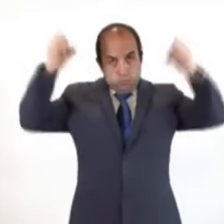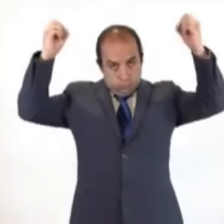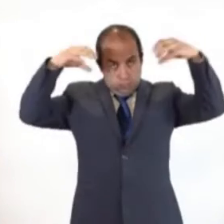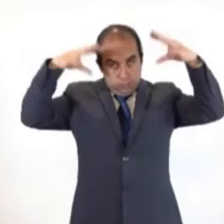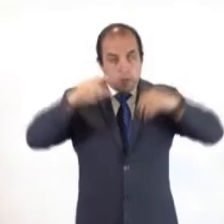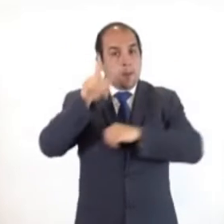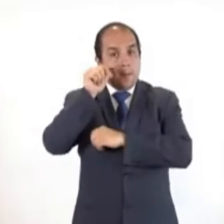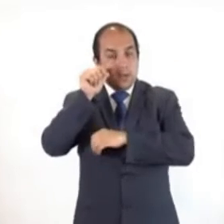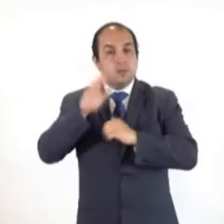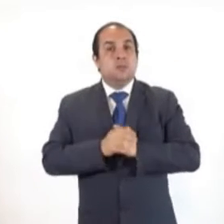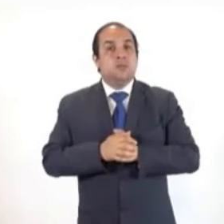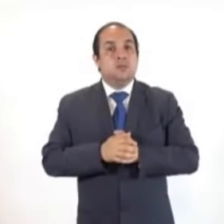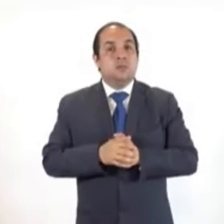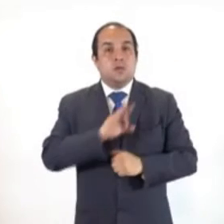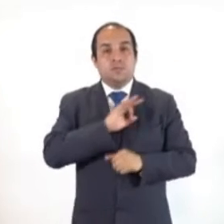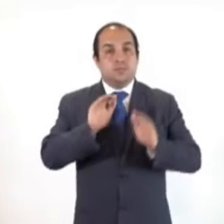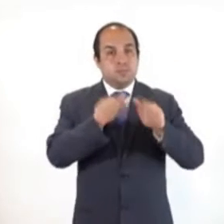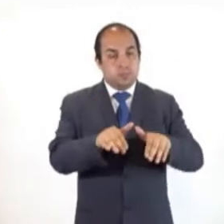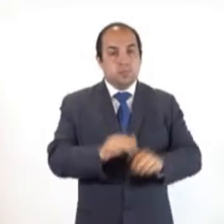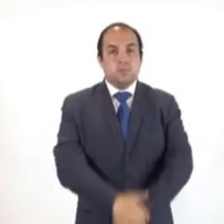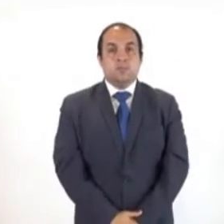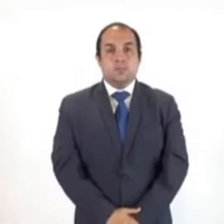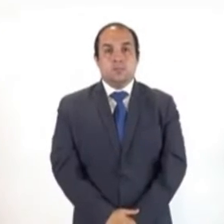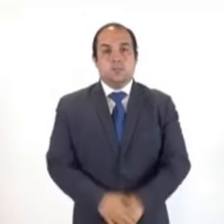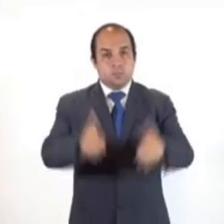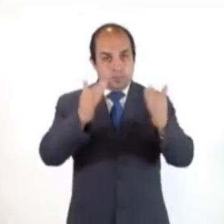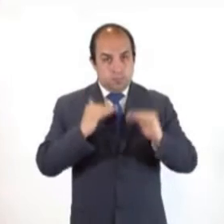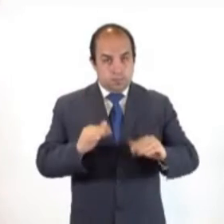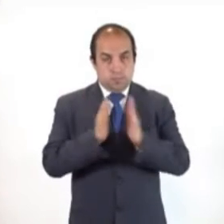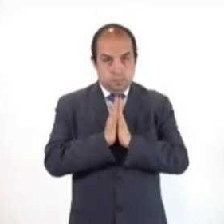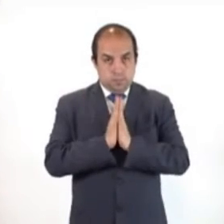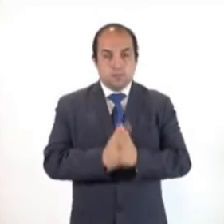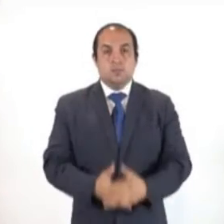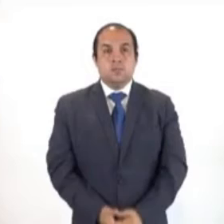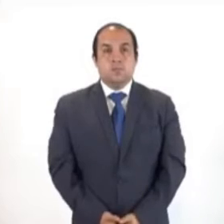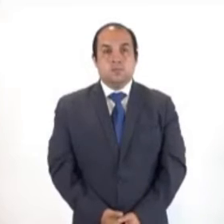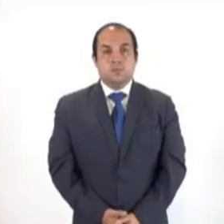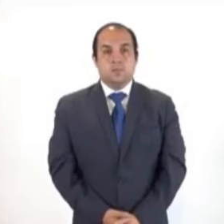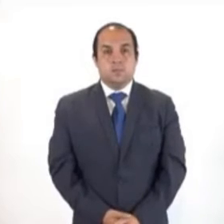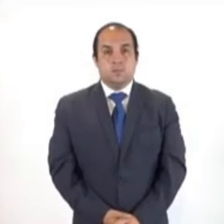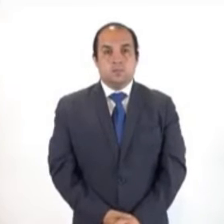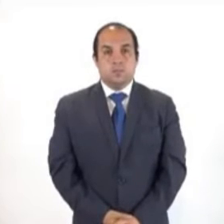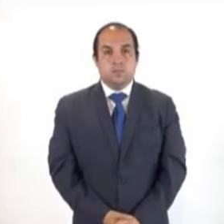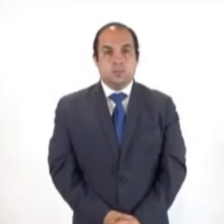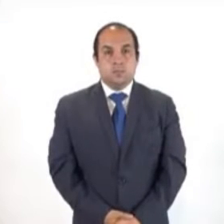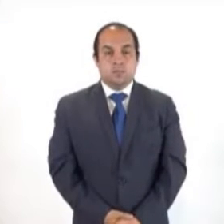de mañana en este sitio podrán hacer su registro. Siguiente, por favor. Bueno, en